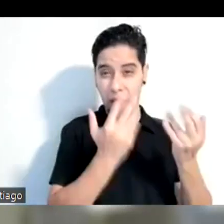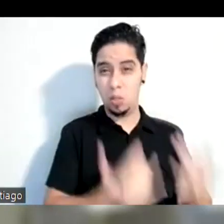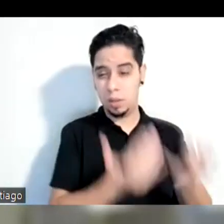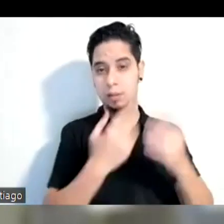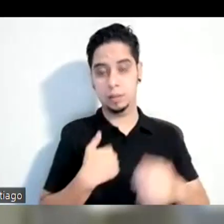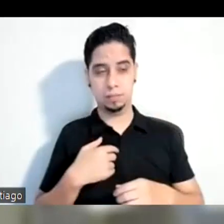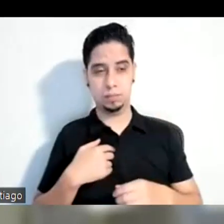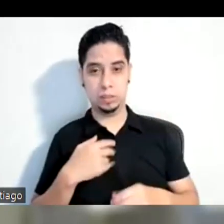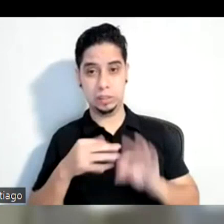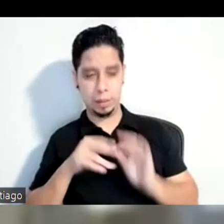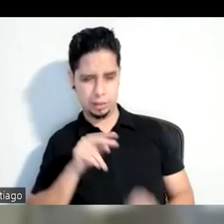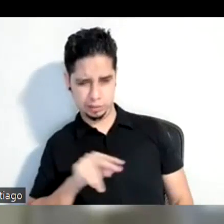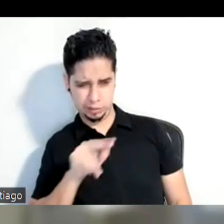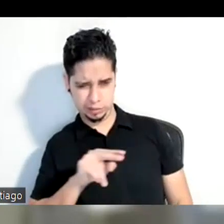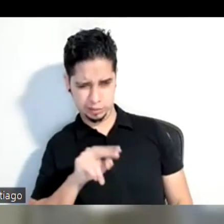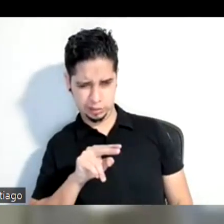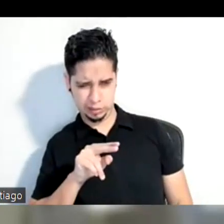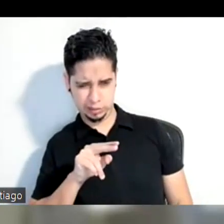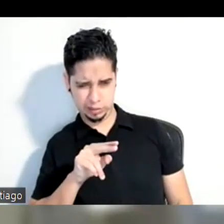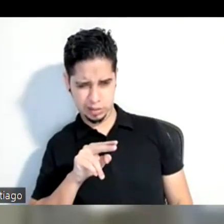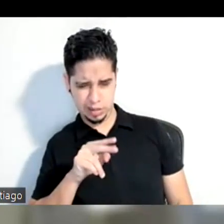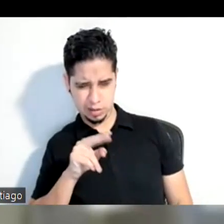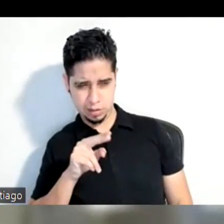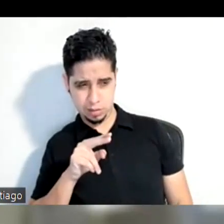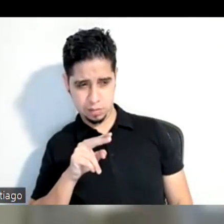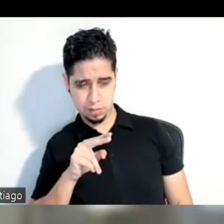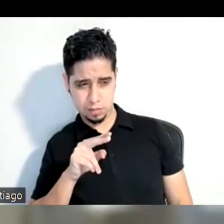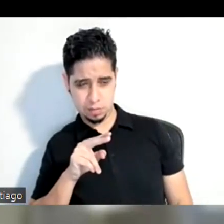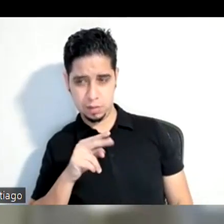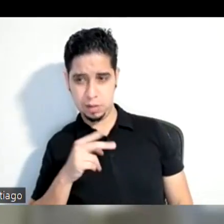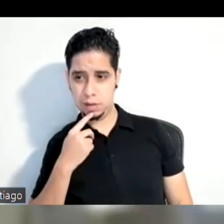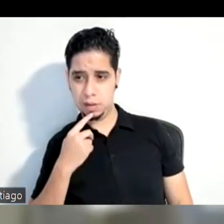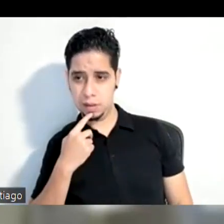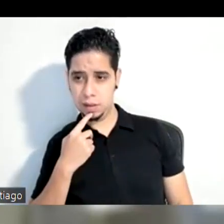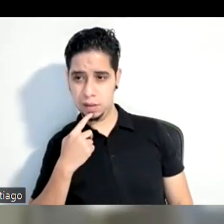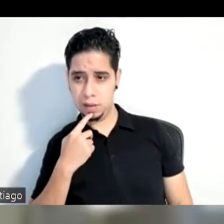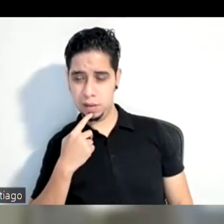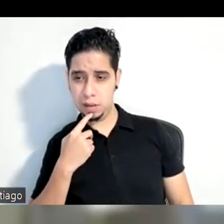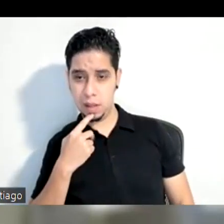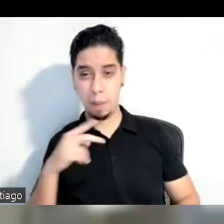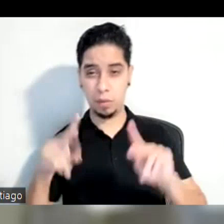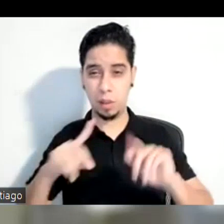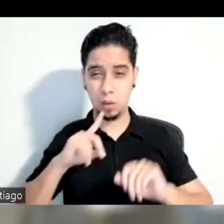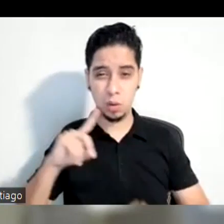también, porque, y gracioso y trágico, porque era bueno, ¿y dónde es? Entonces la persona solo era como,